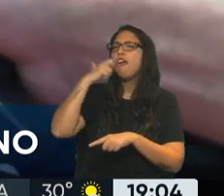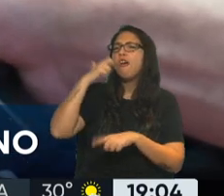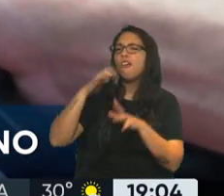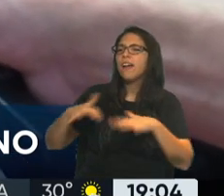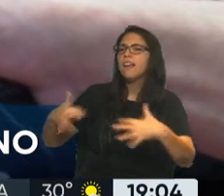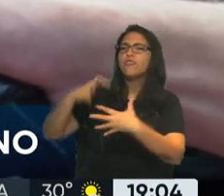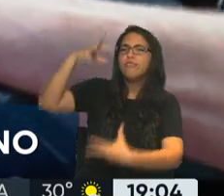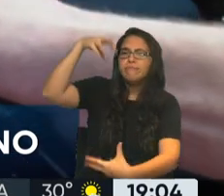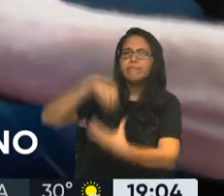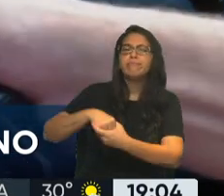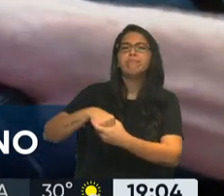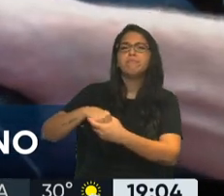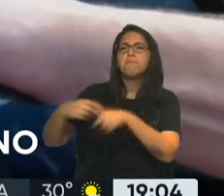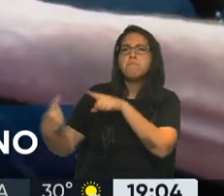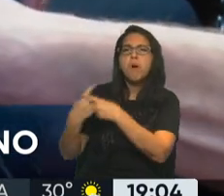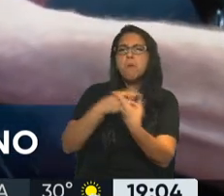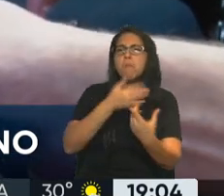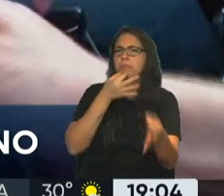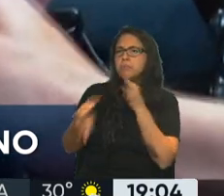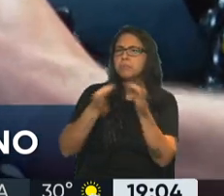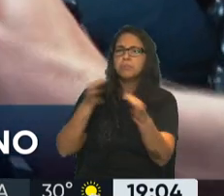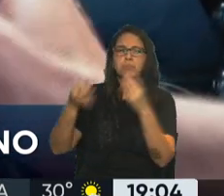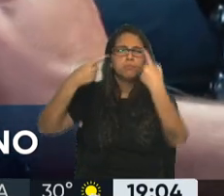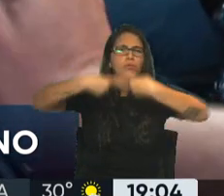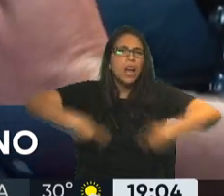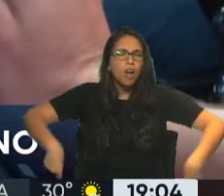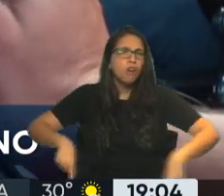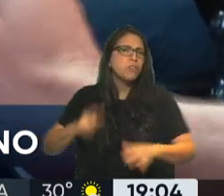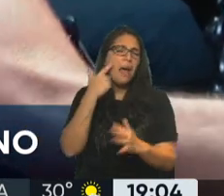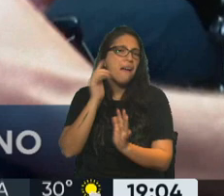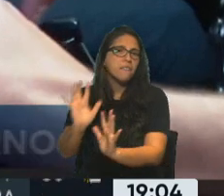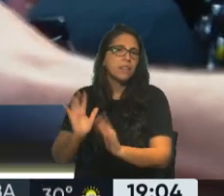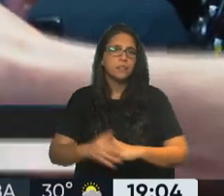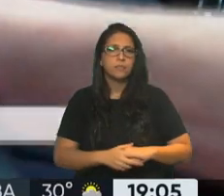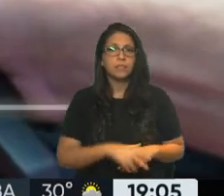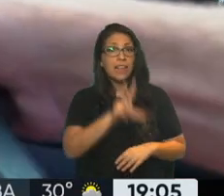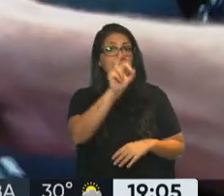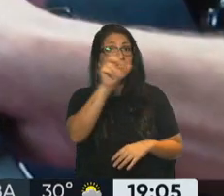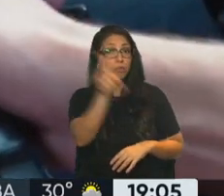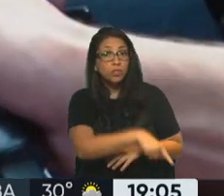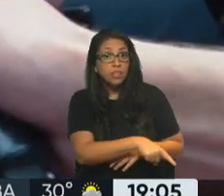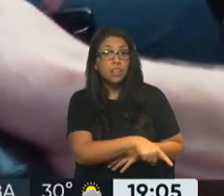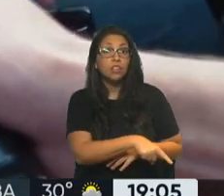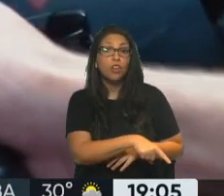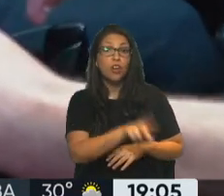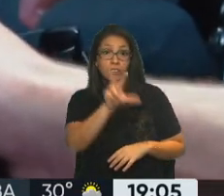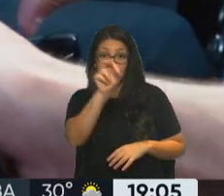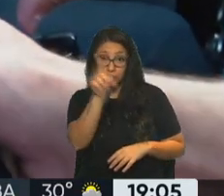discute se discute y se conversa un montón de cosa vamos a 30%